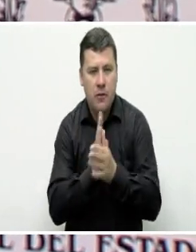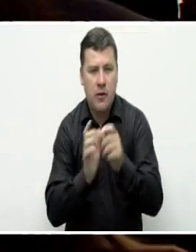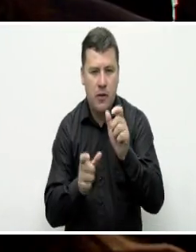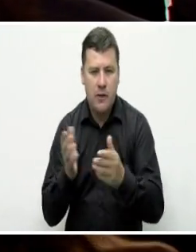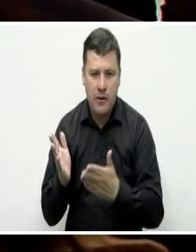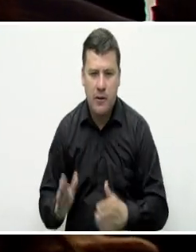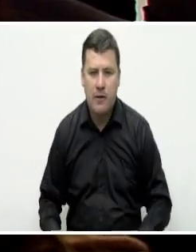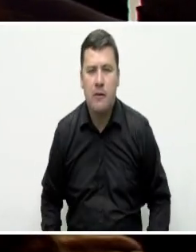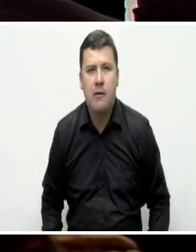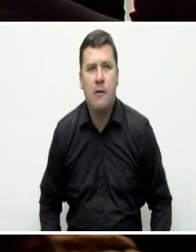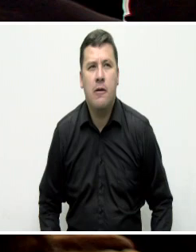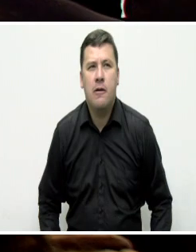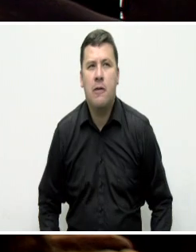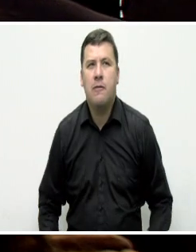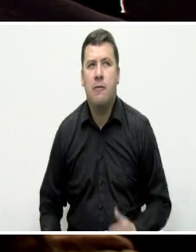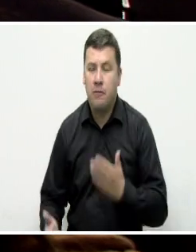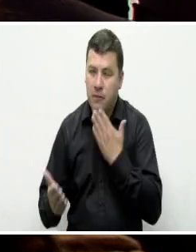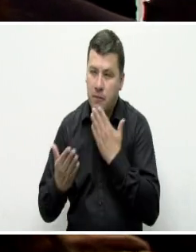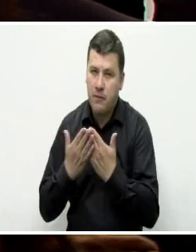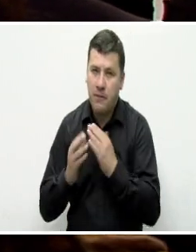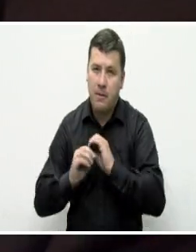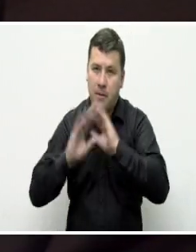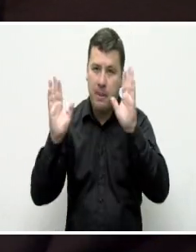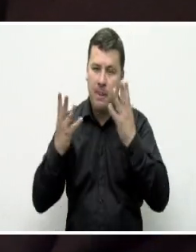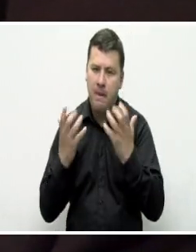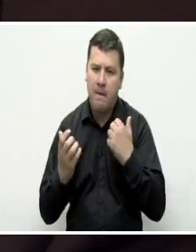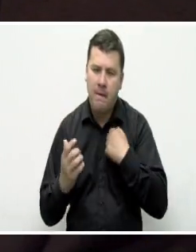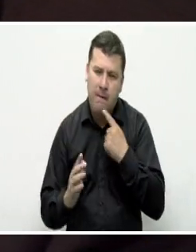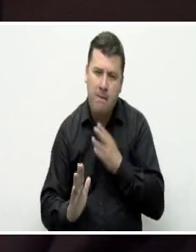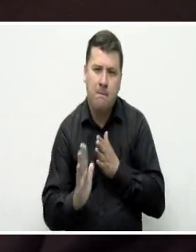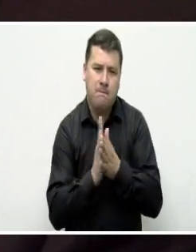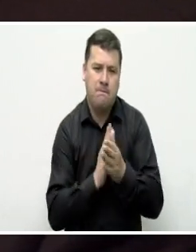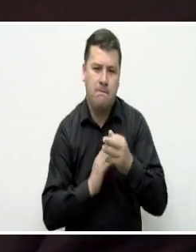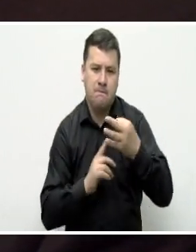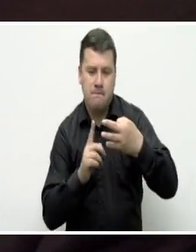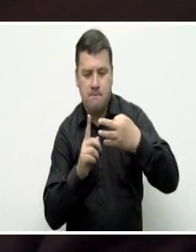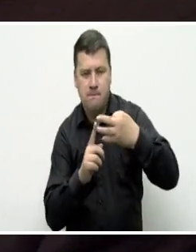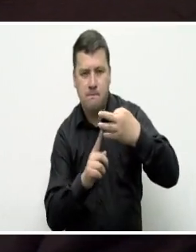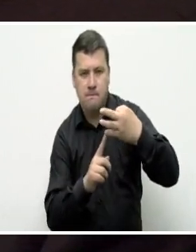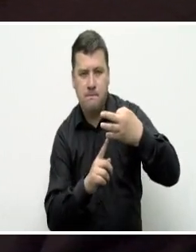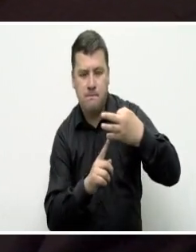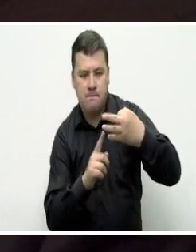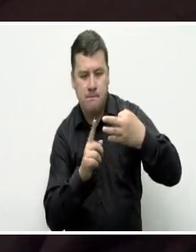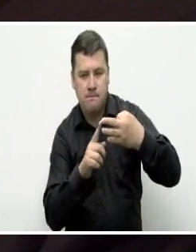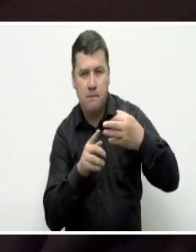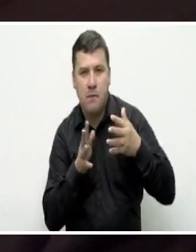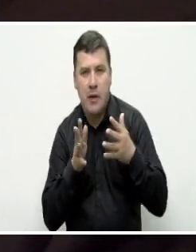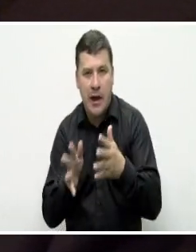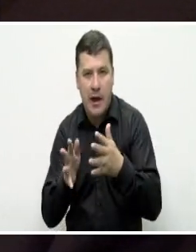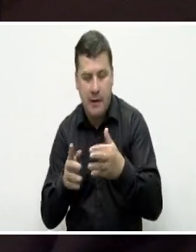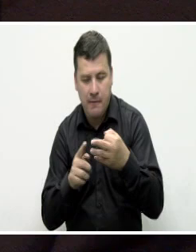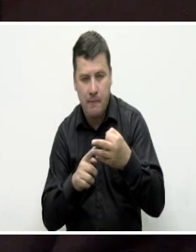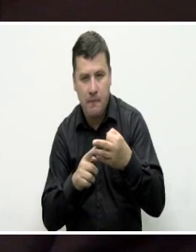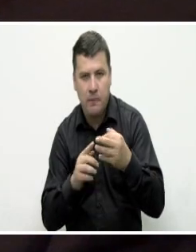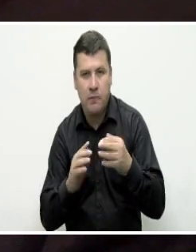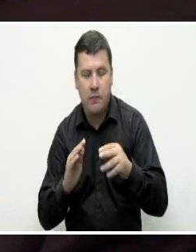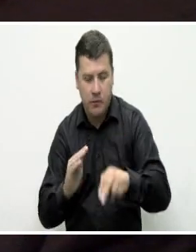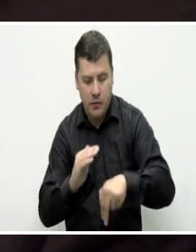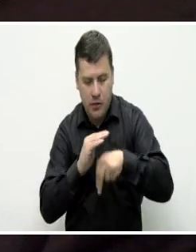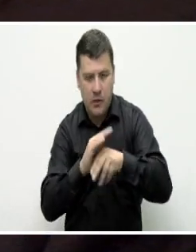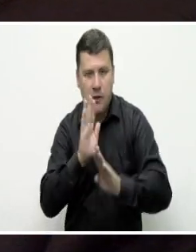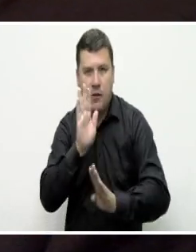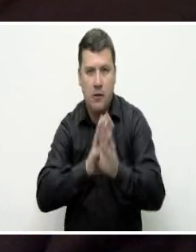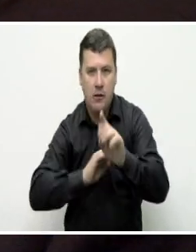humano. Muy buenos días. Quisiera comentar 3 aspectos: el aspecto de la capacitación, el bienestar y el